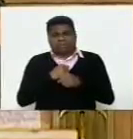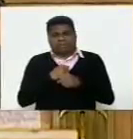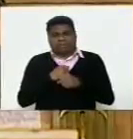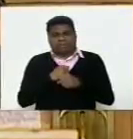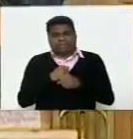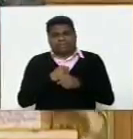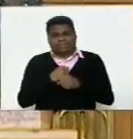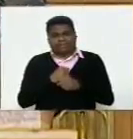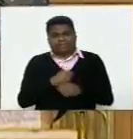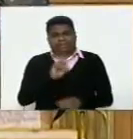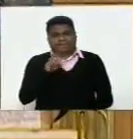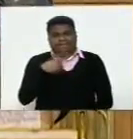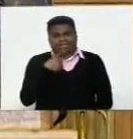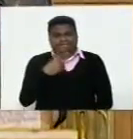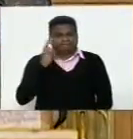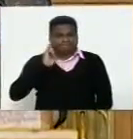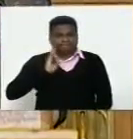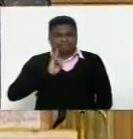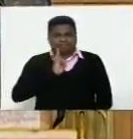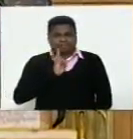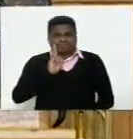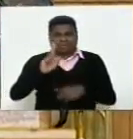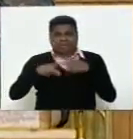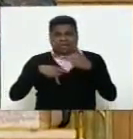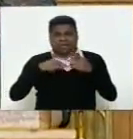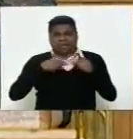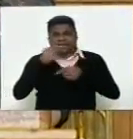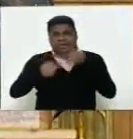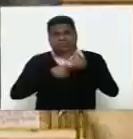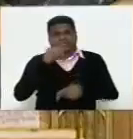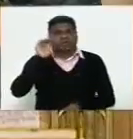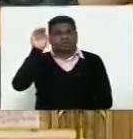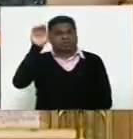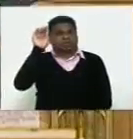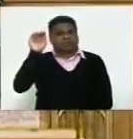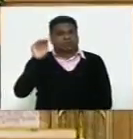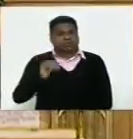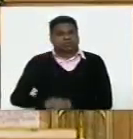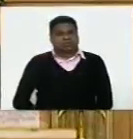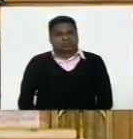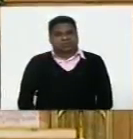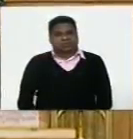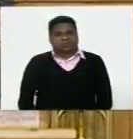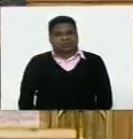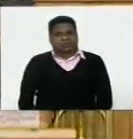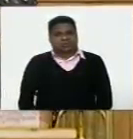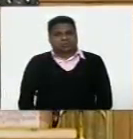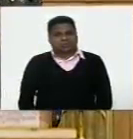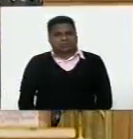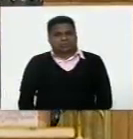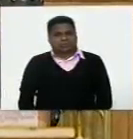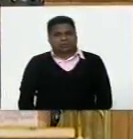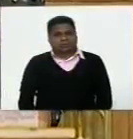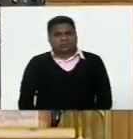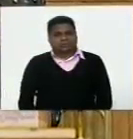Anunciaba Bolívar que las generaciones futuras nos considerarían muy superiores.